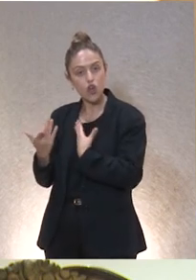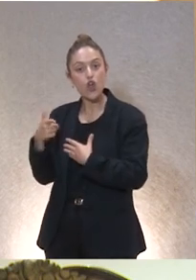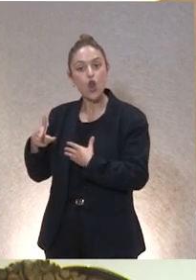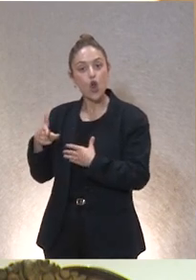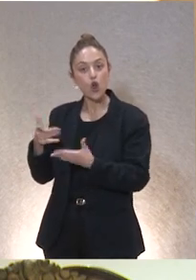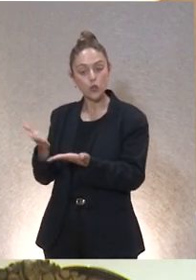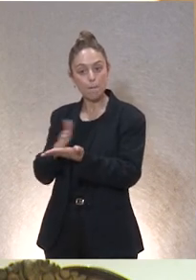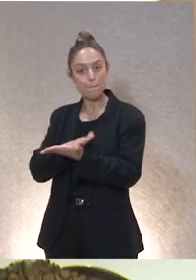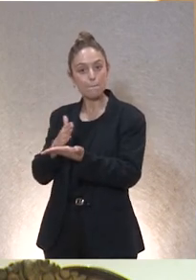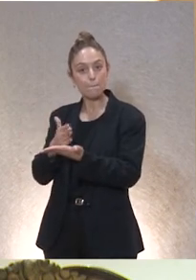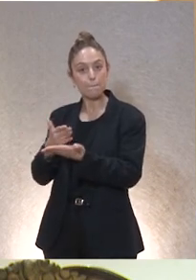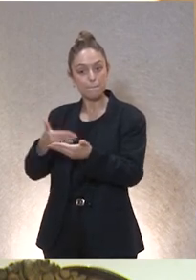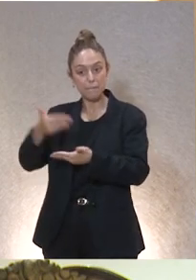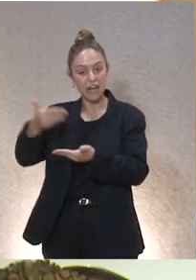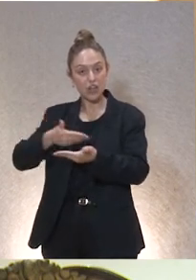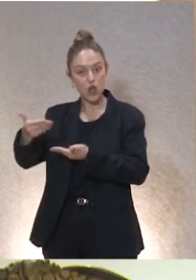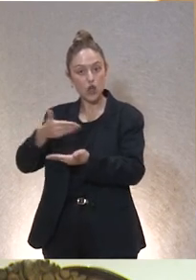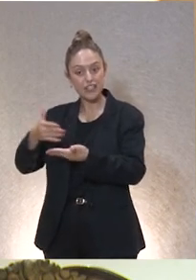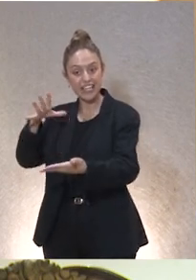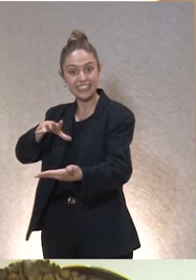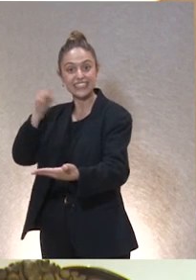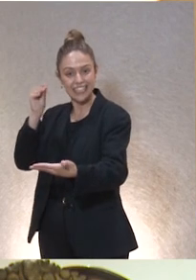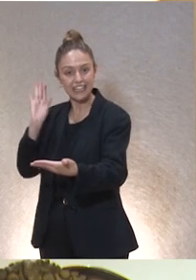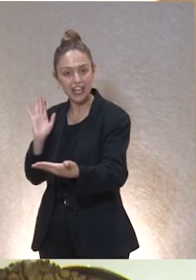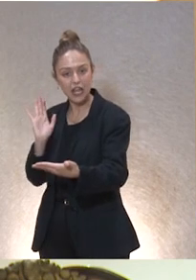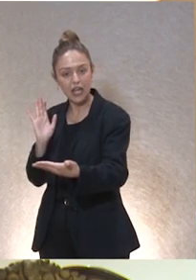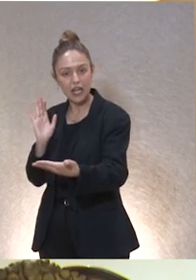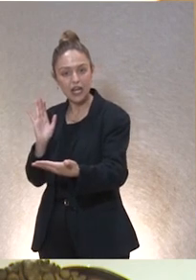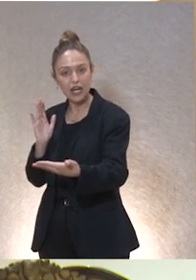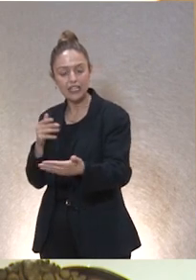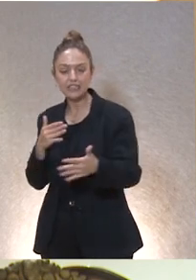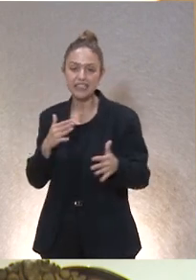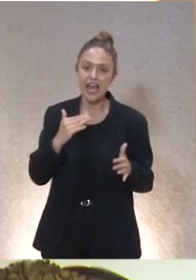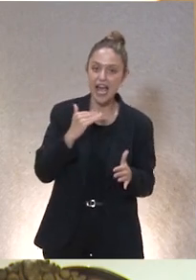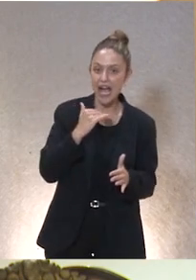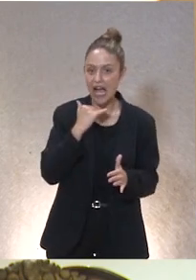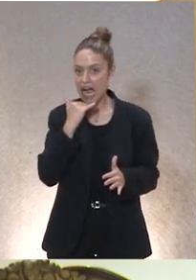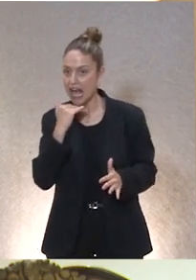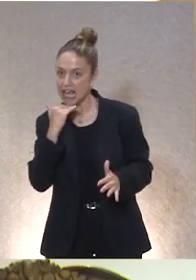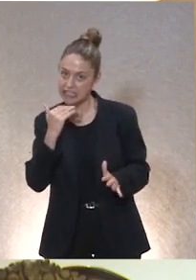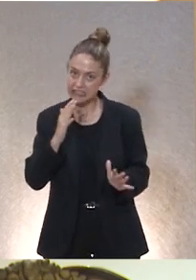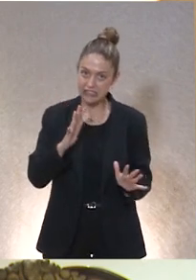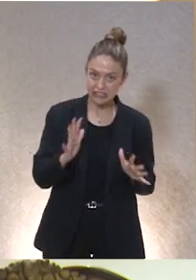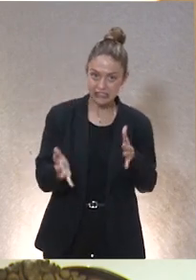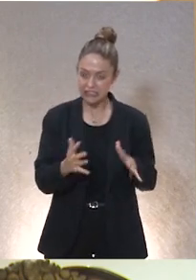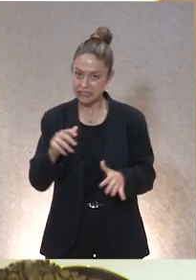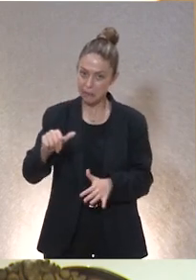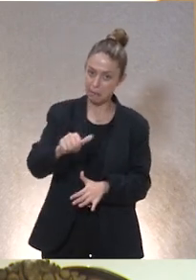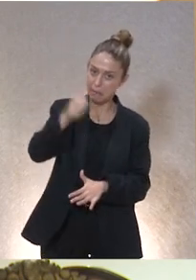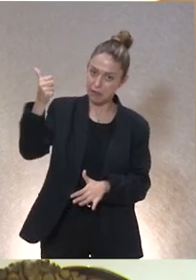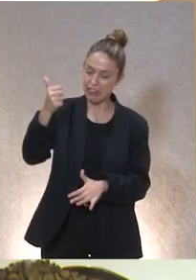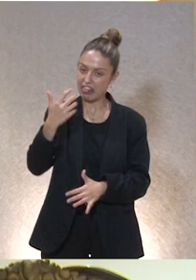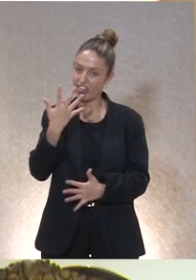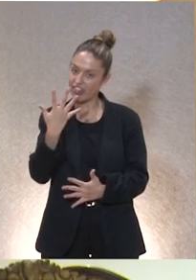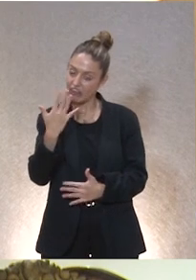medios de los periodistas está hoy rozando el aprobado un poco por debajo y sobre